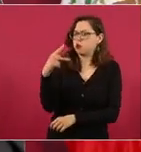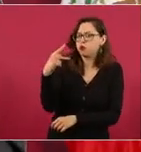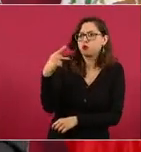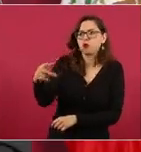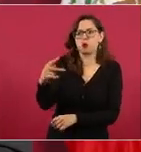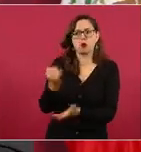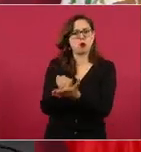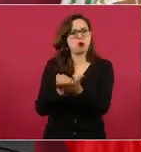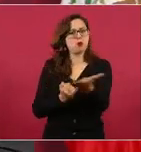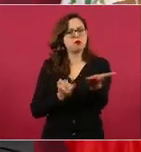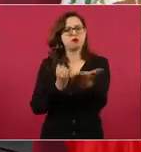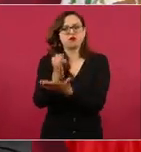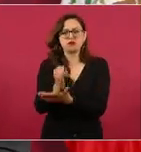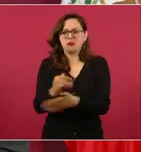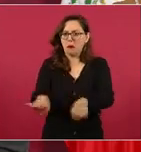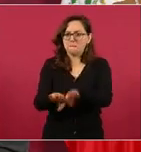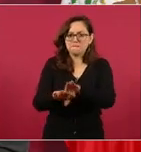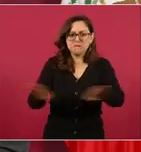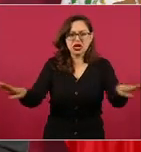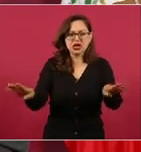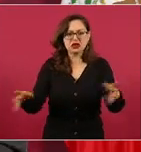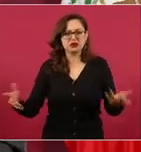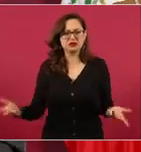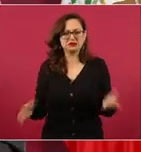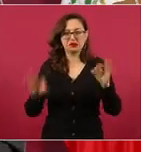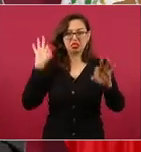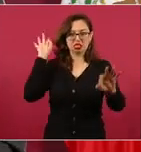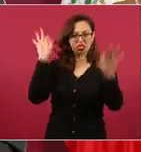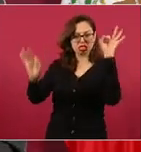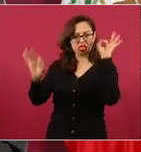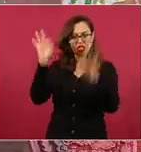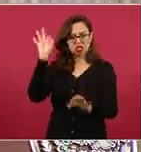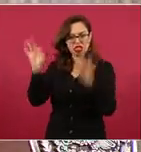porque ya nadie se deja manipular.